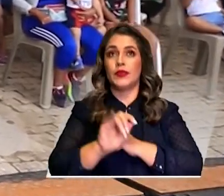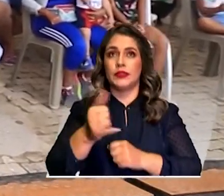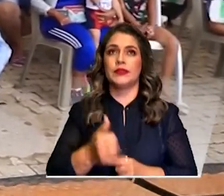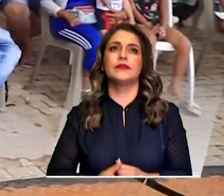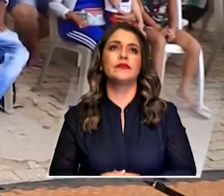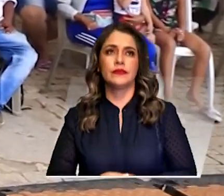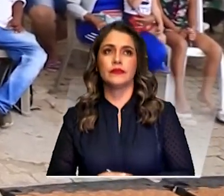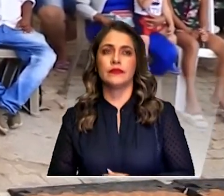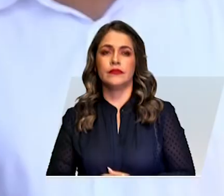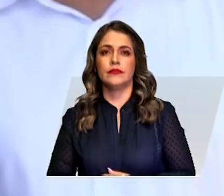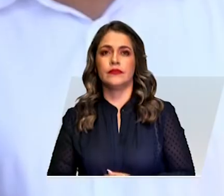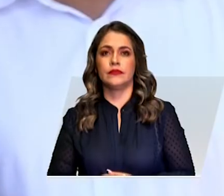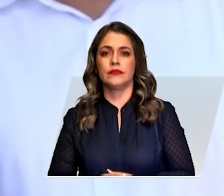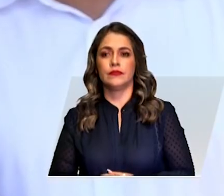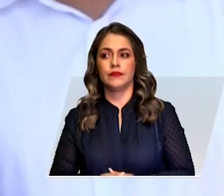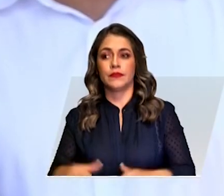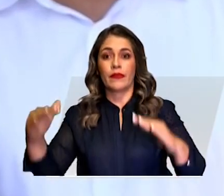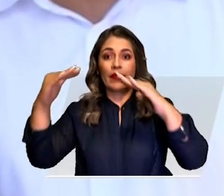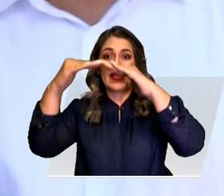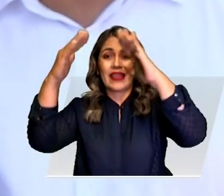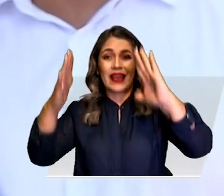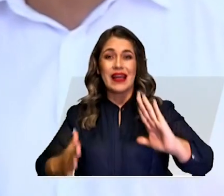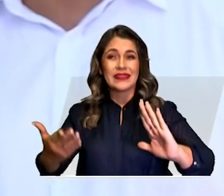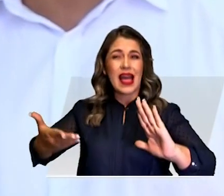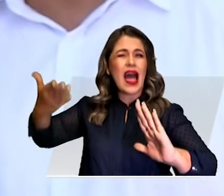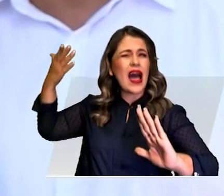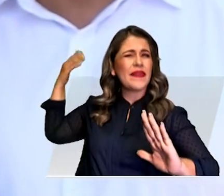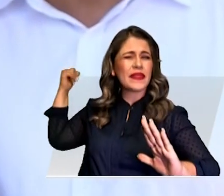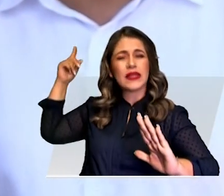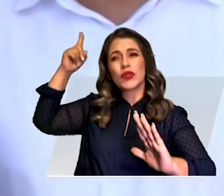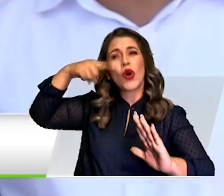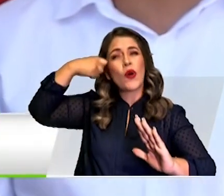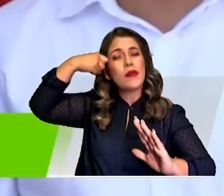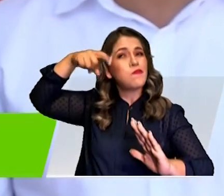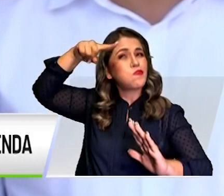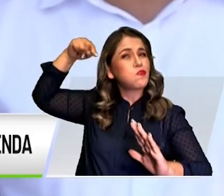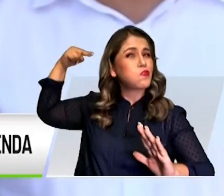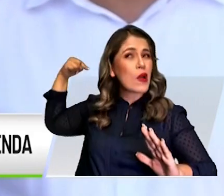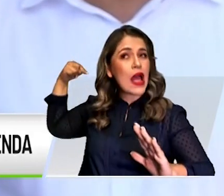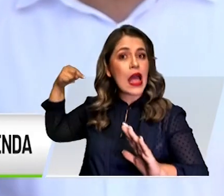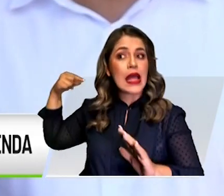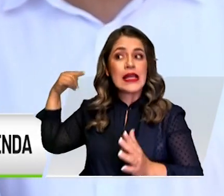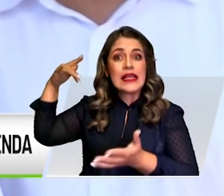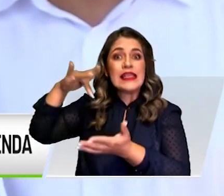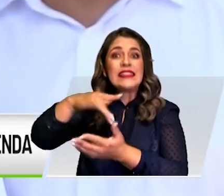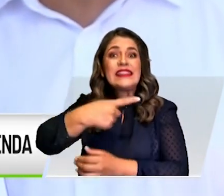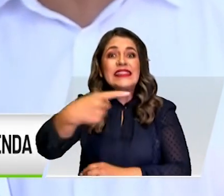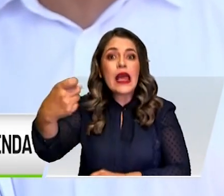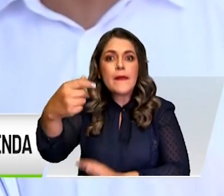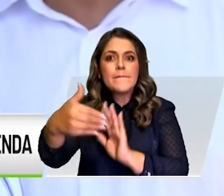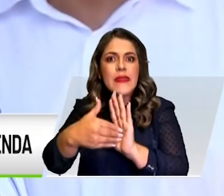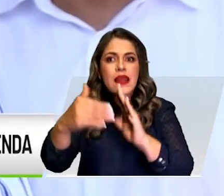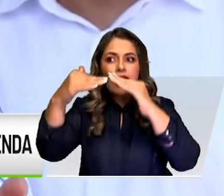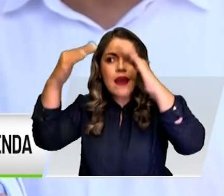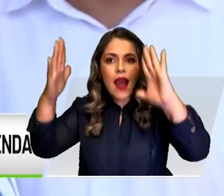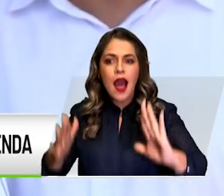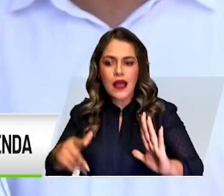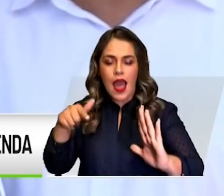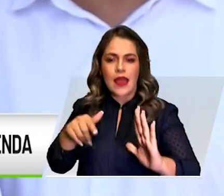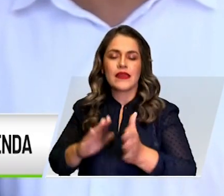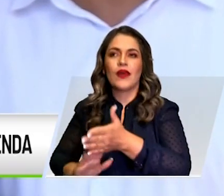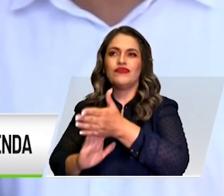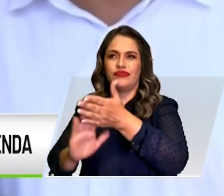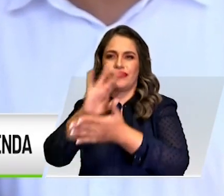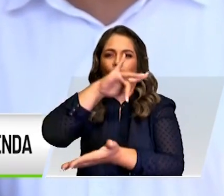la casa a 100 mil que inauguró aníbal gaviria correa en su primer mandato recorrimos el proyecto de